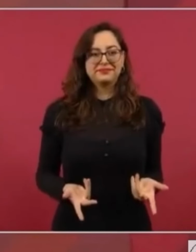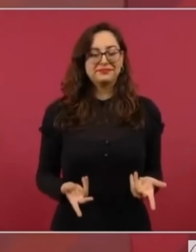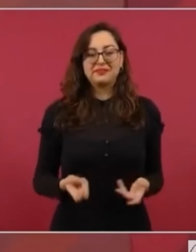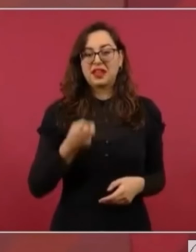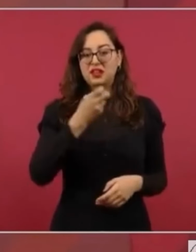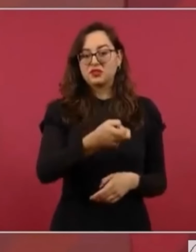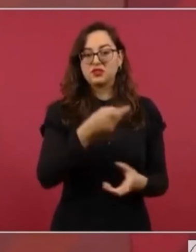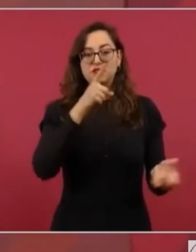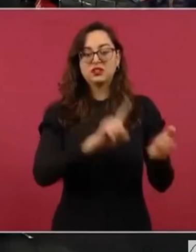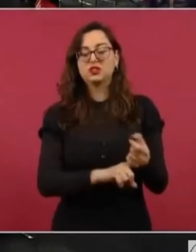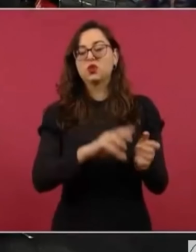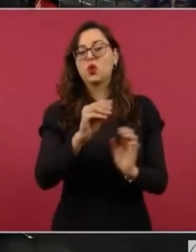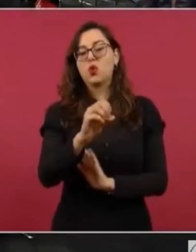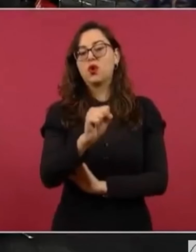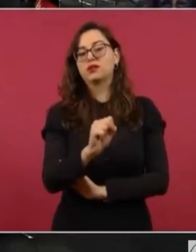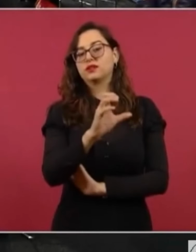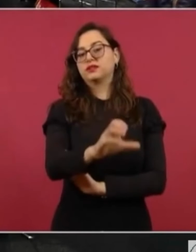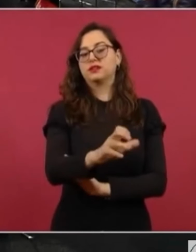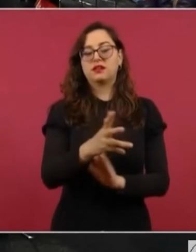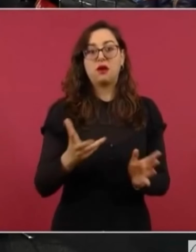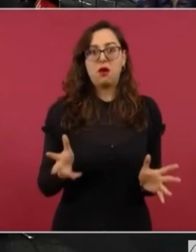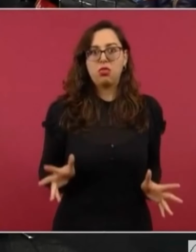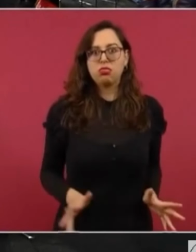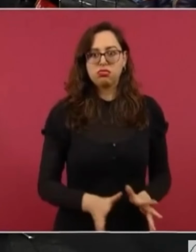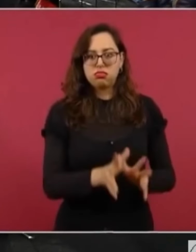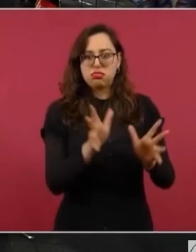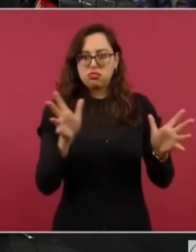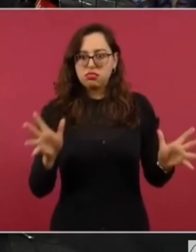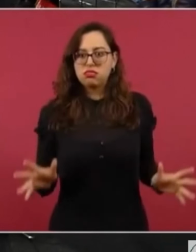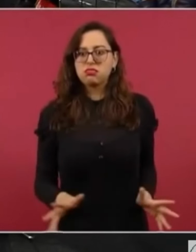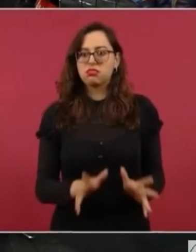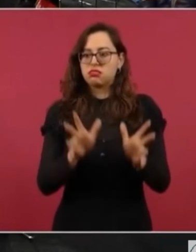civil. Y todos